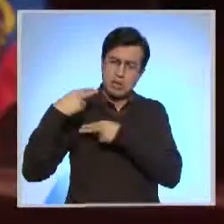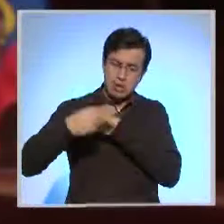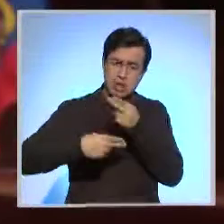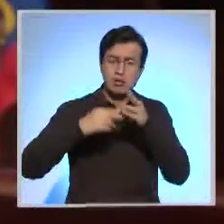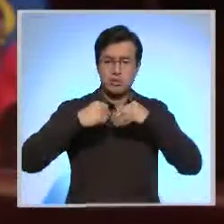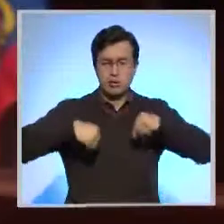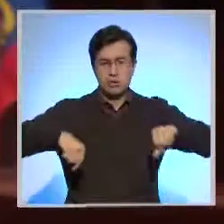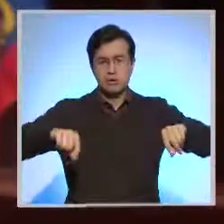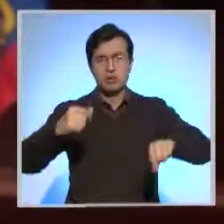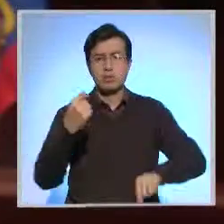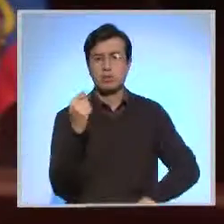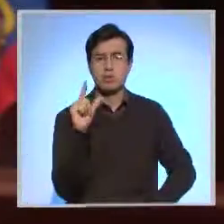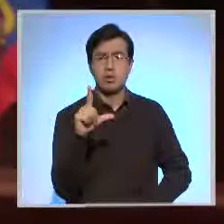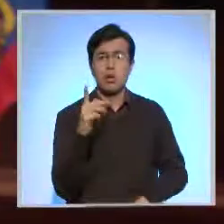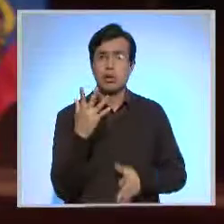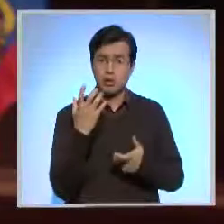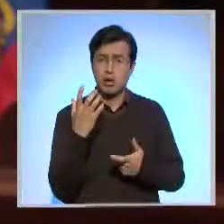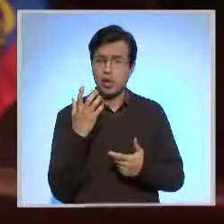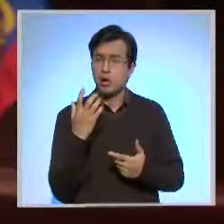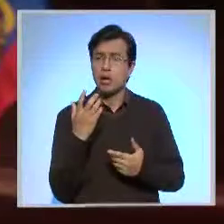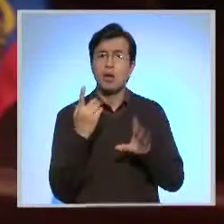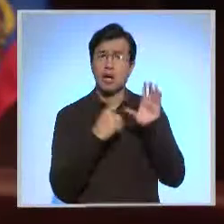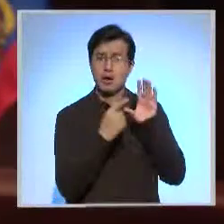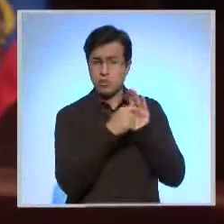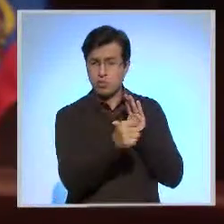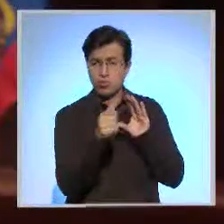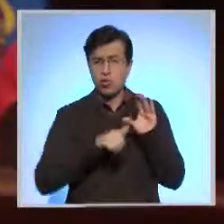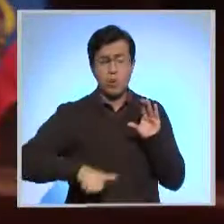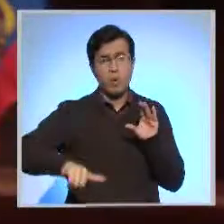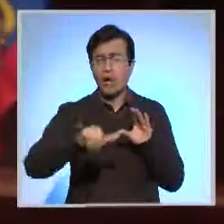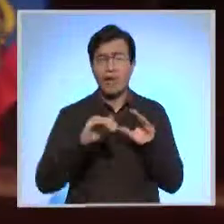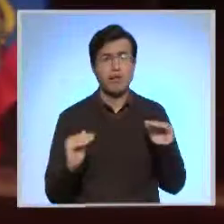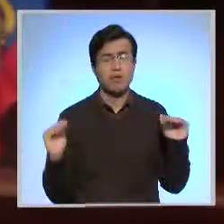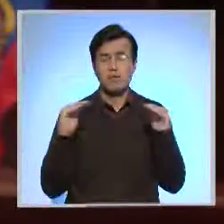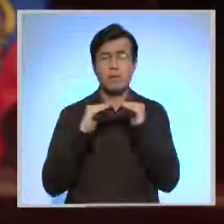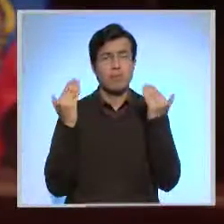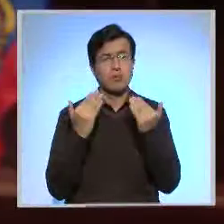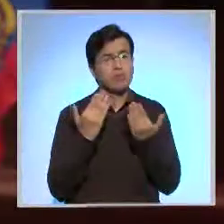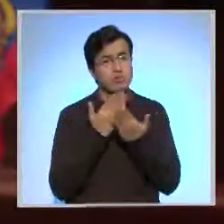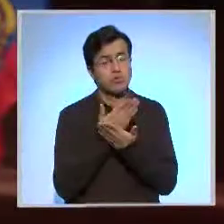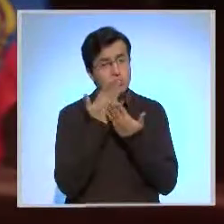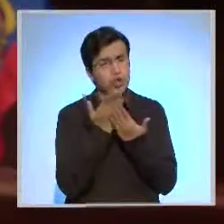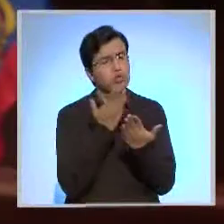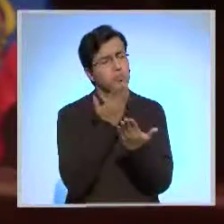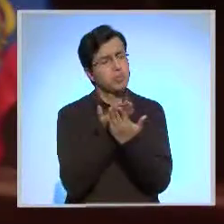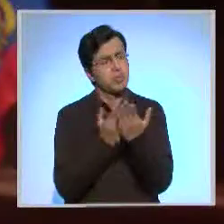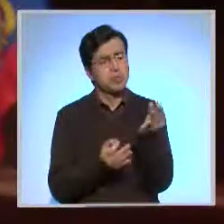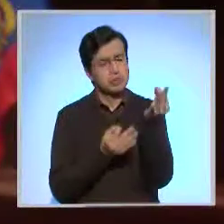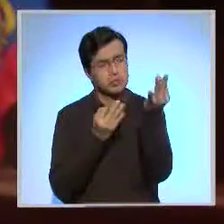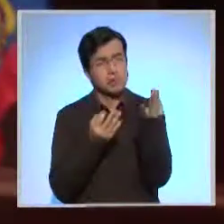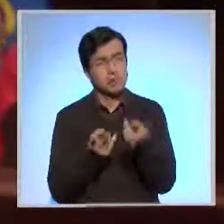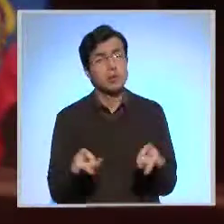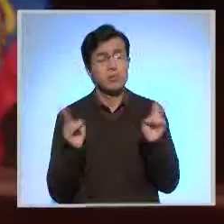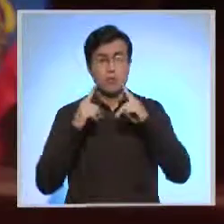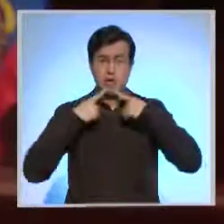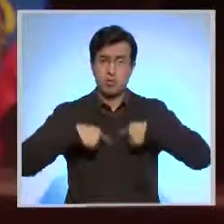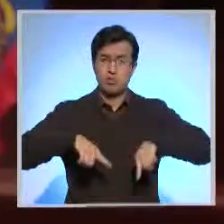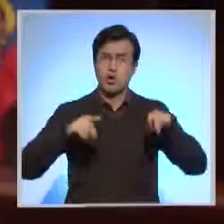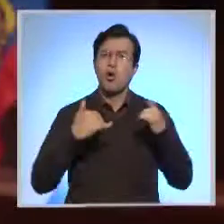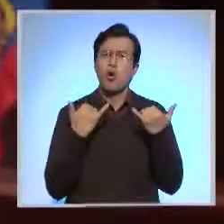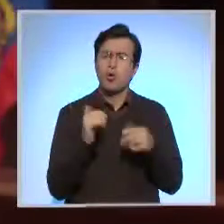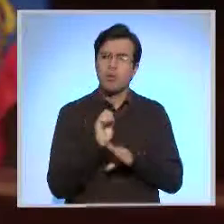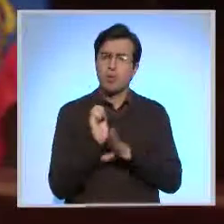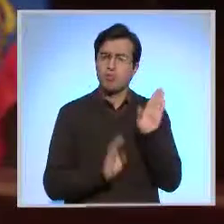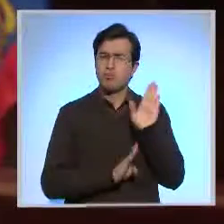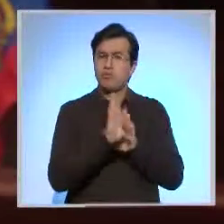encaminado cuando la redistribución de la riqueza entonces esos fueron nuestros planteamientos también dando a conocer los avances